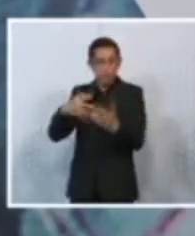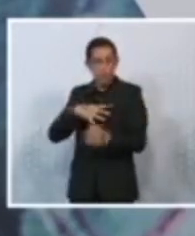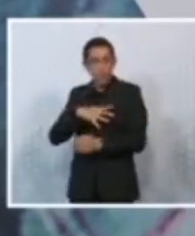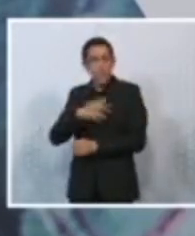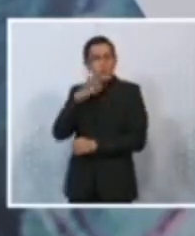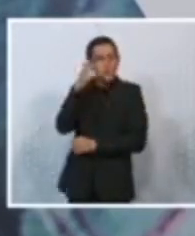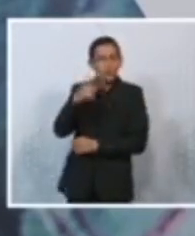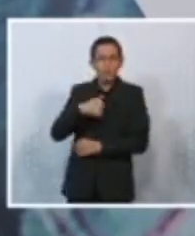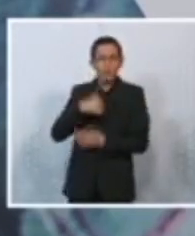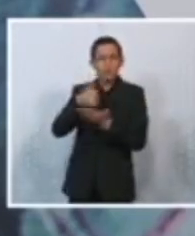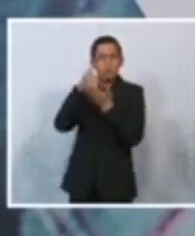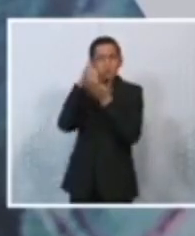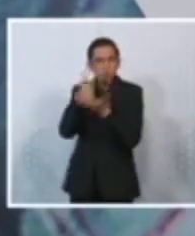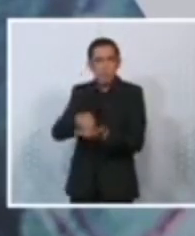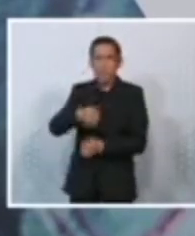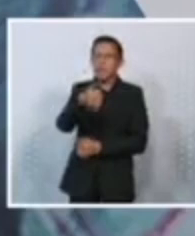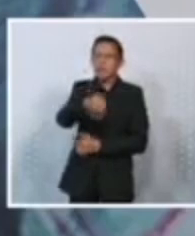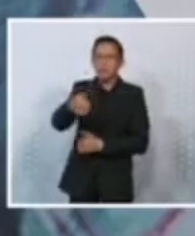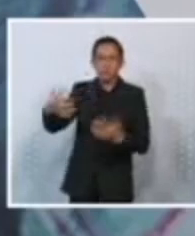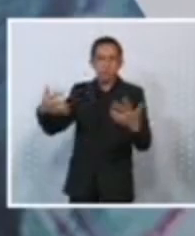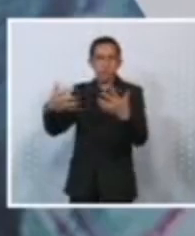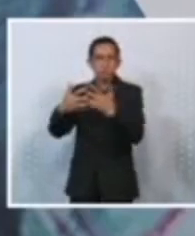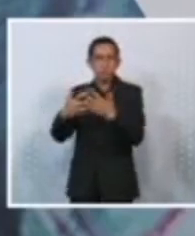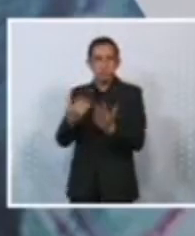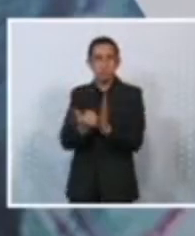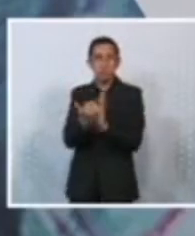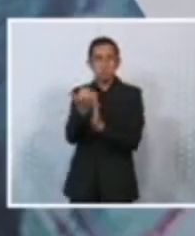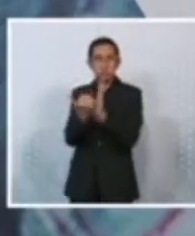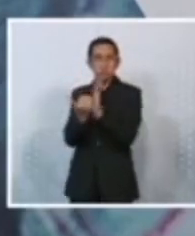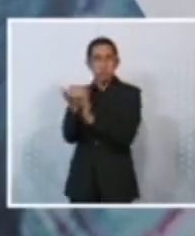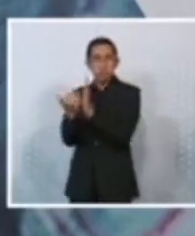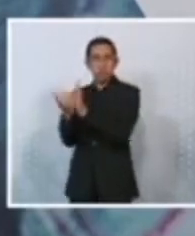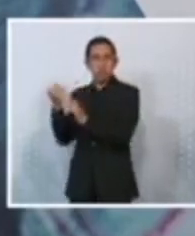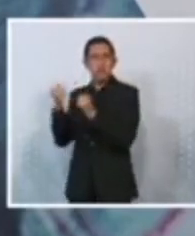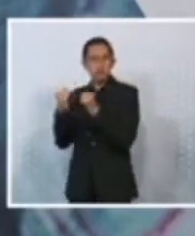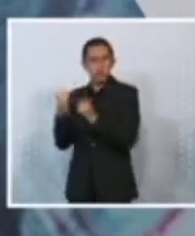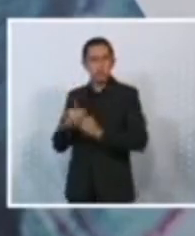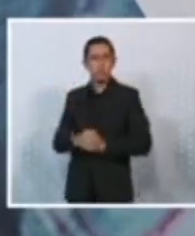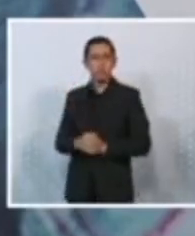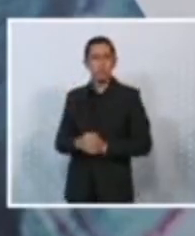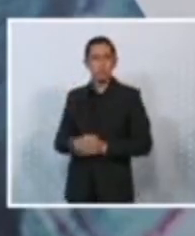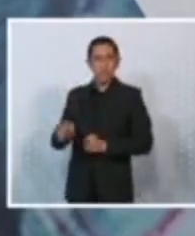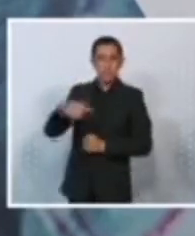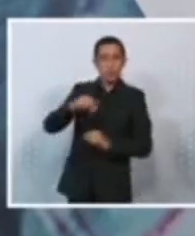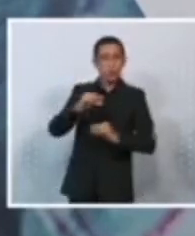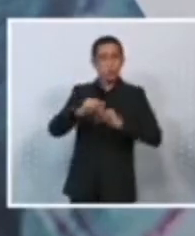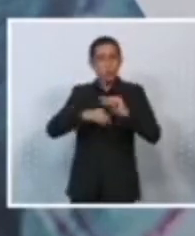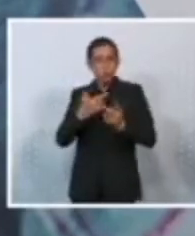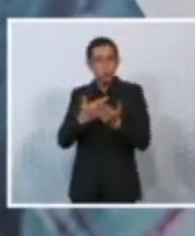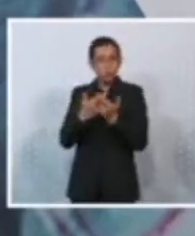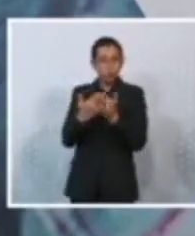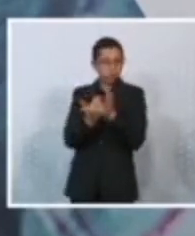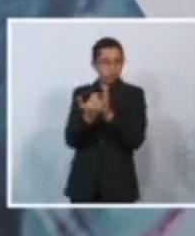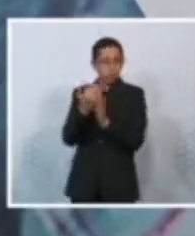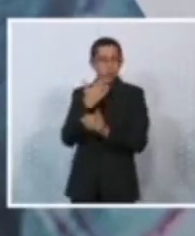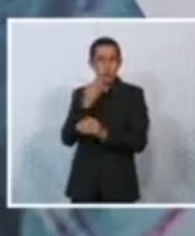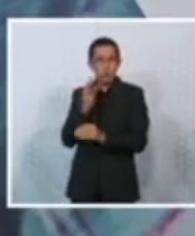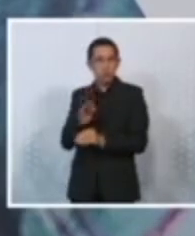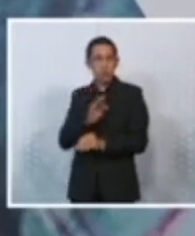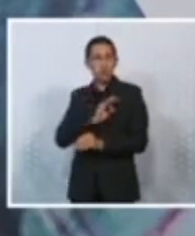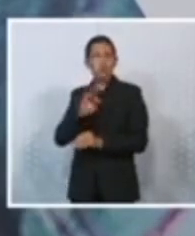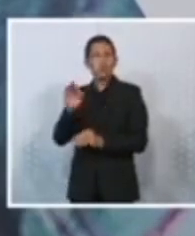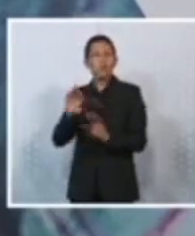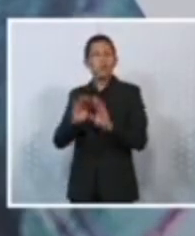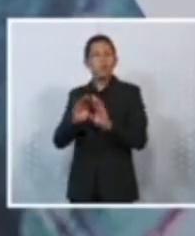en donde tú vives en tu comunidad que ese crecimiento y esa prosperidad sean compartidas